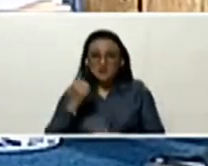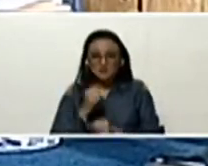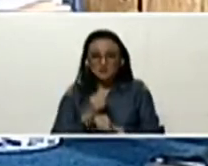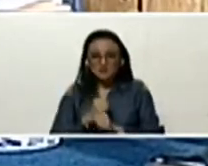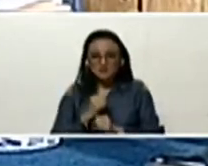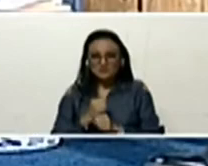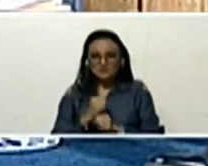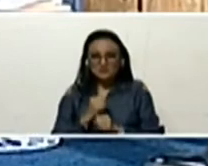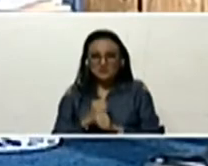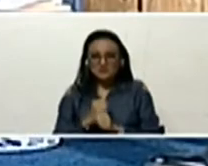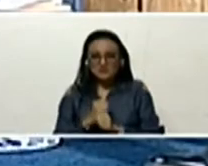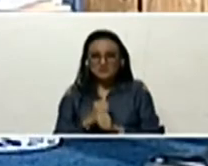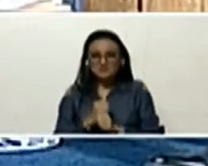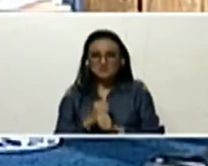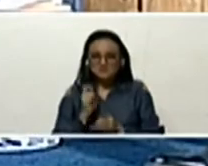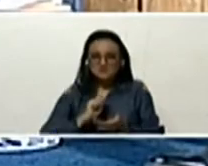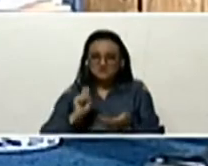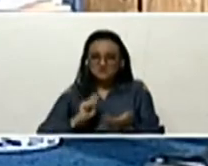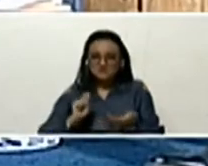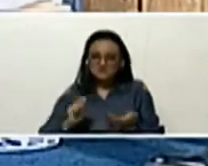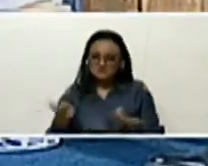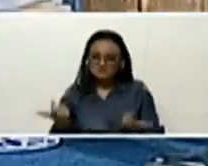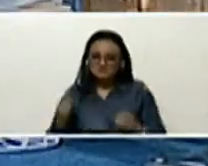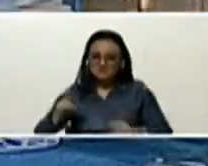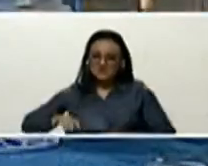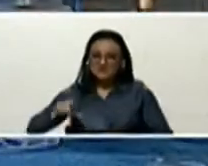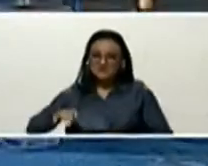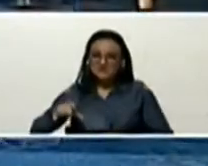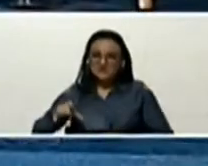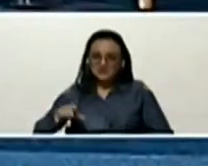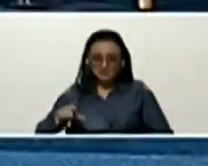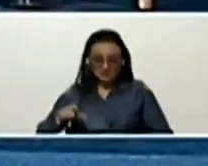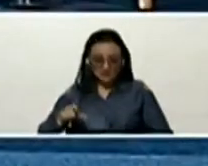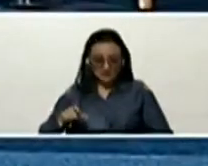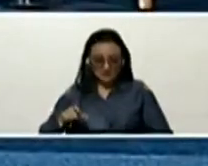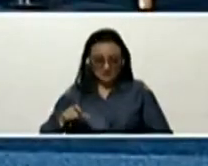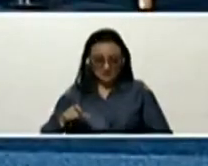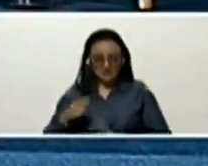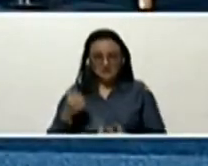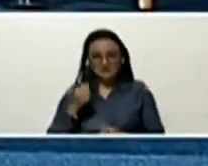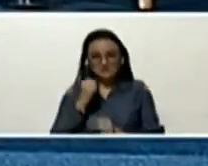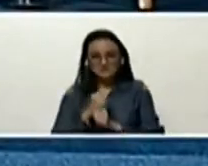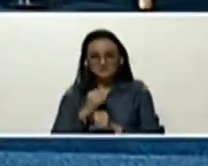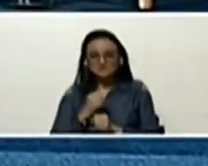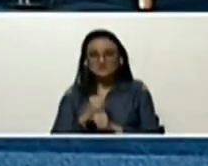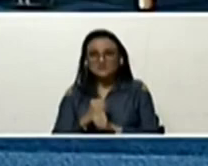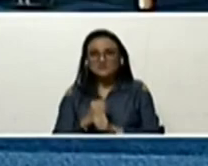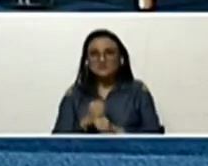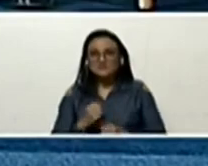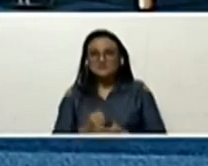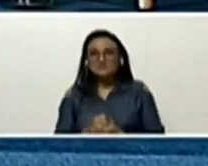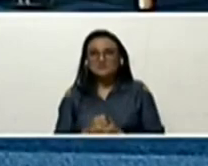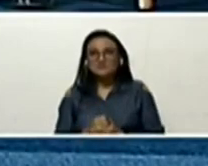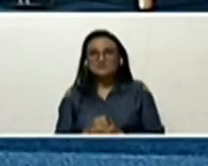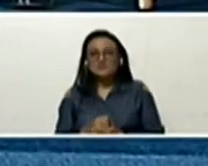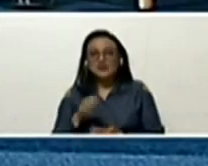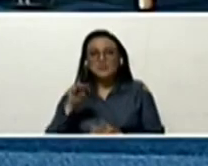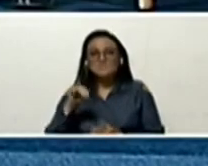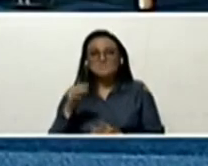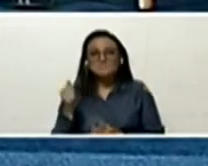trabajo reeditado, muy necesario, del gran Eduardo Machado, de los